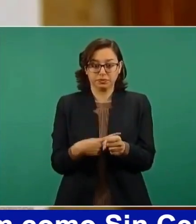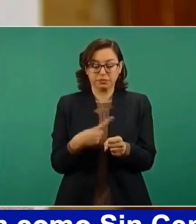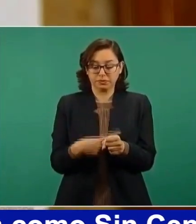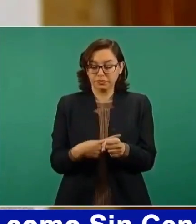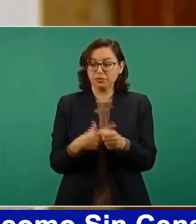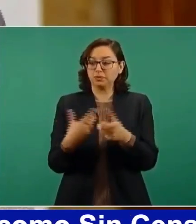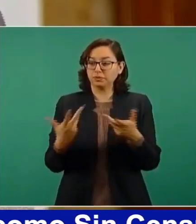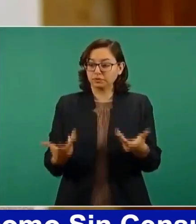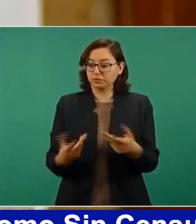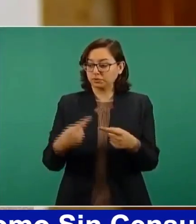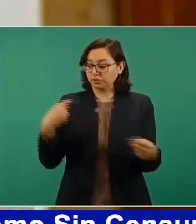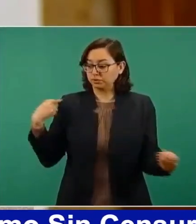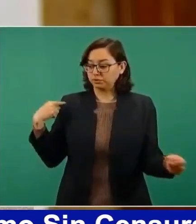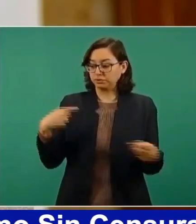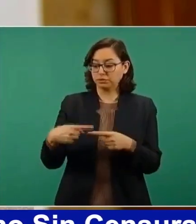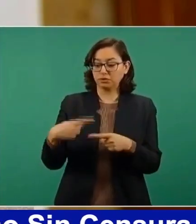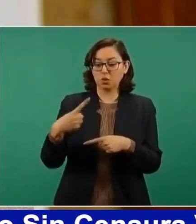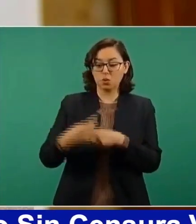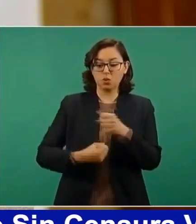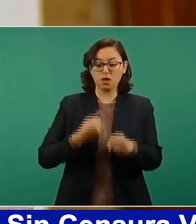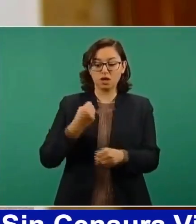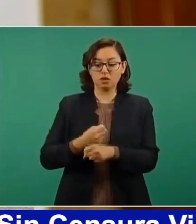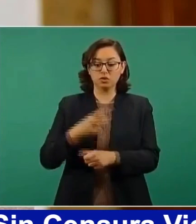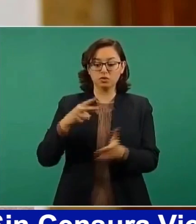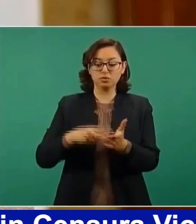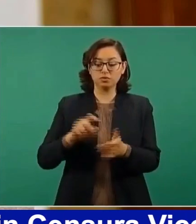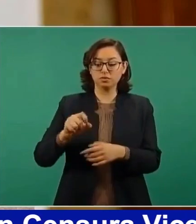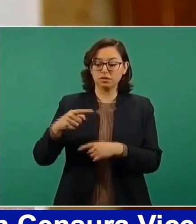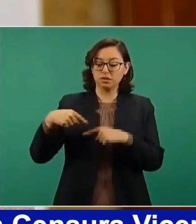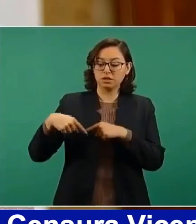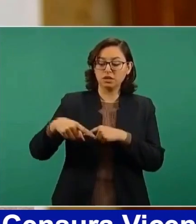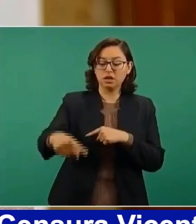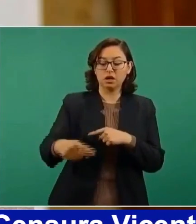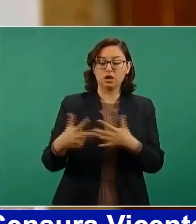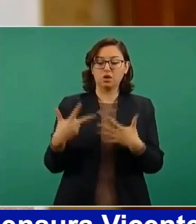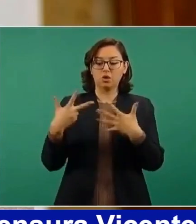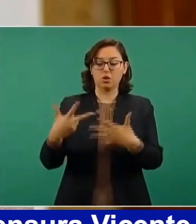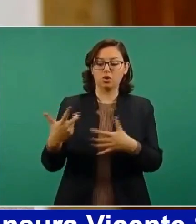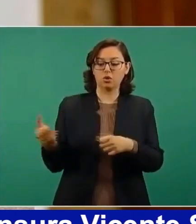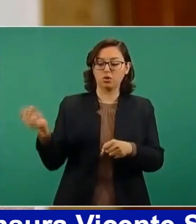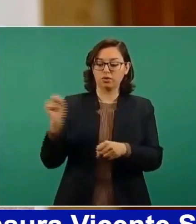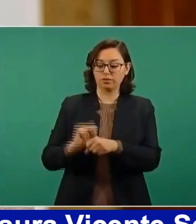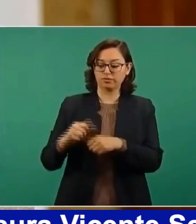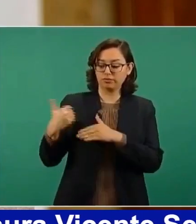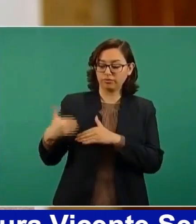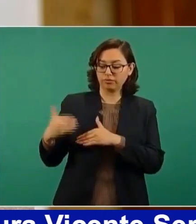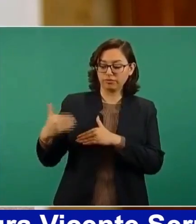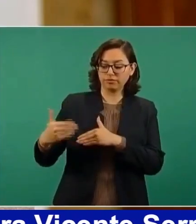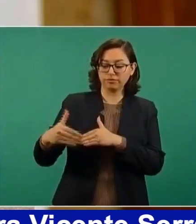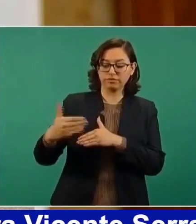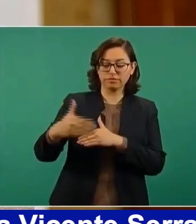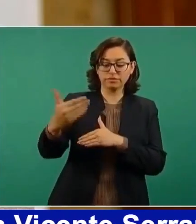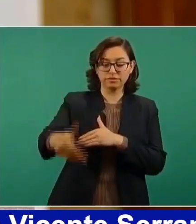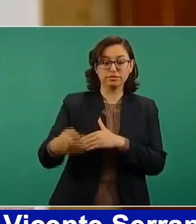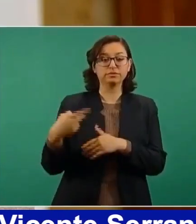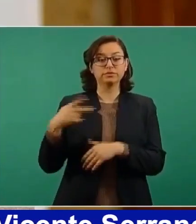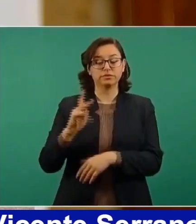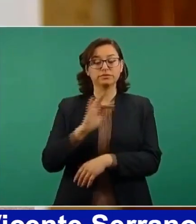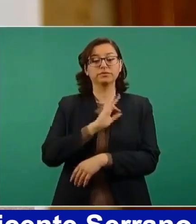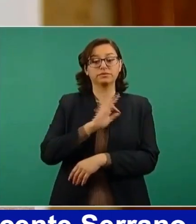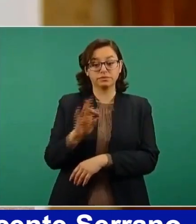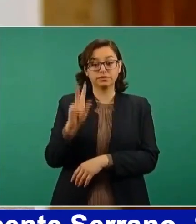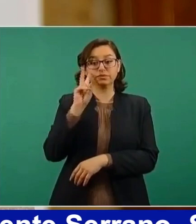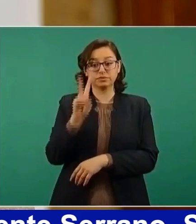semana epidemiológica y tenemos por semana aquí señalado desde el principio un descenso en